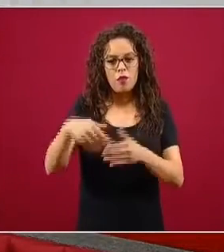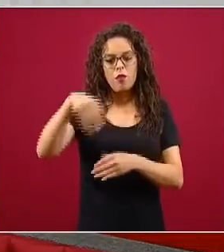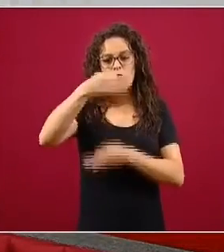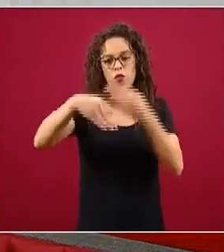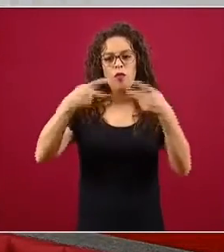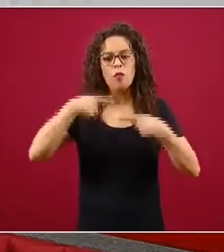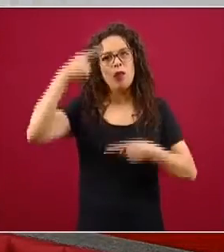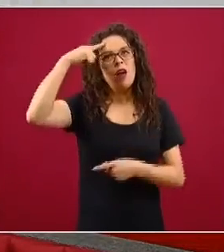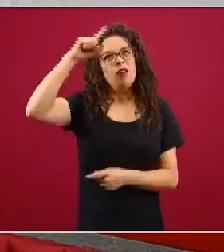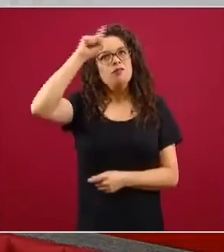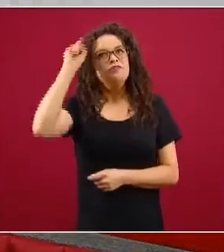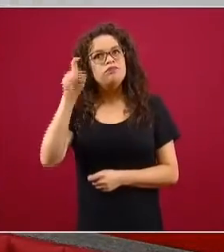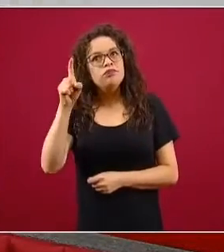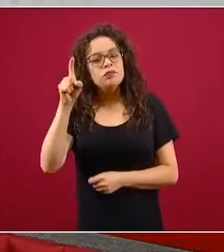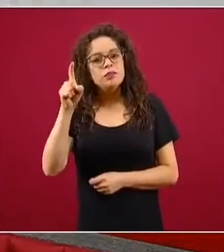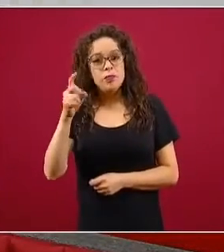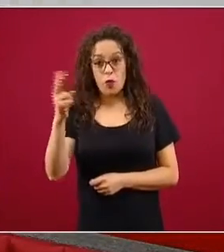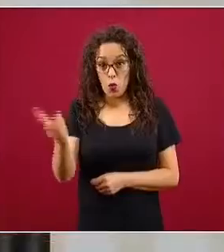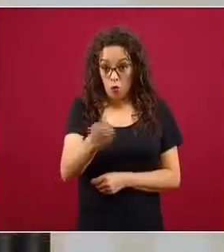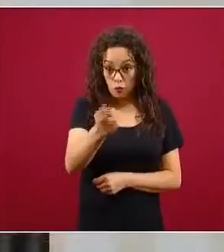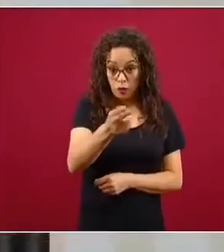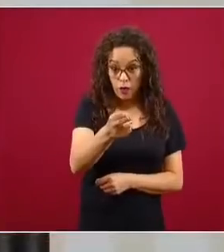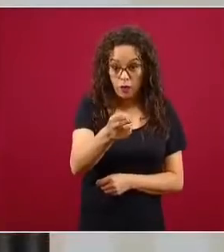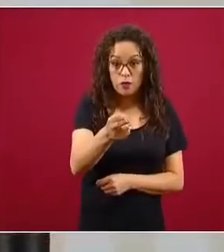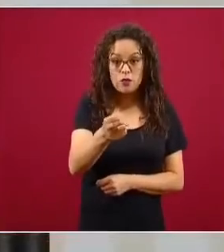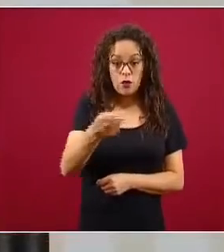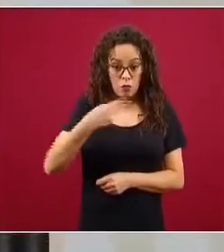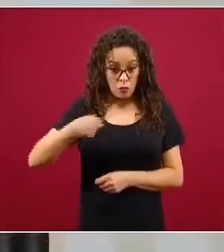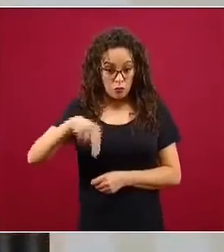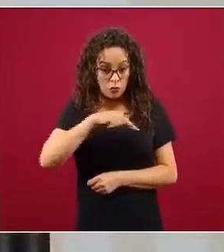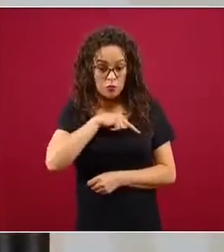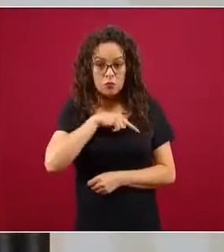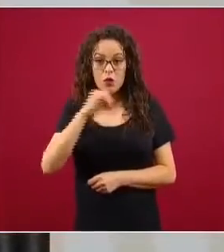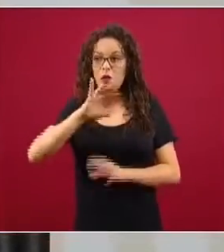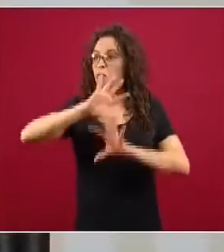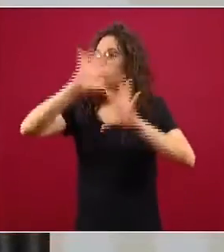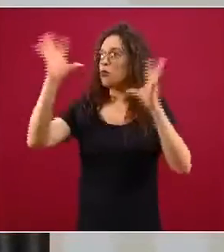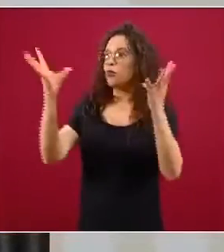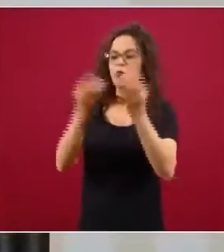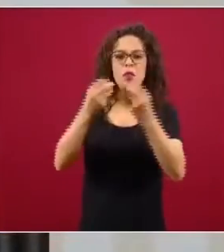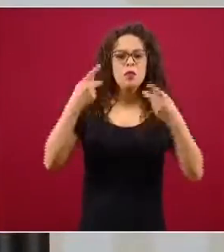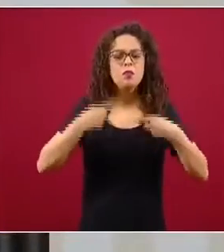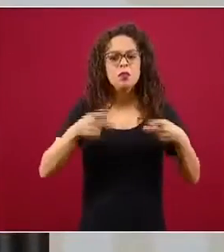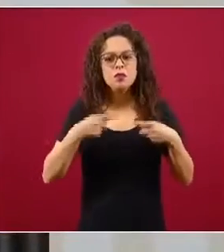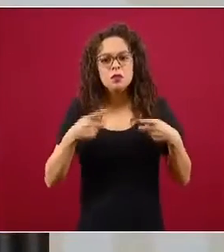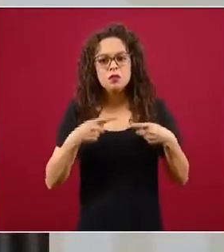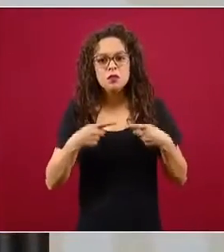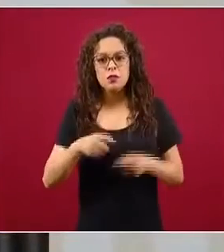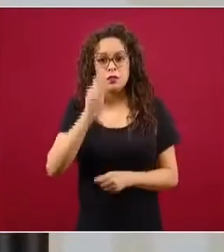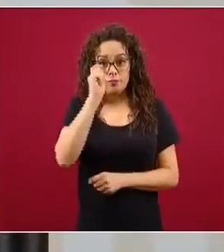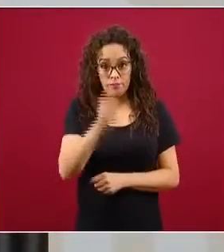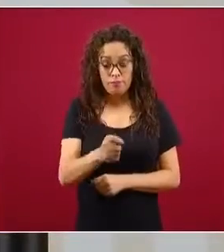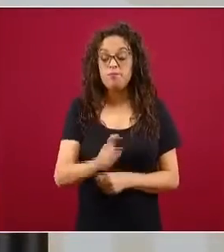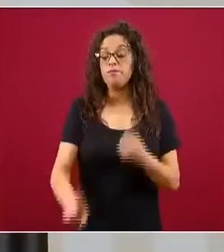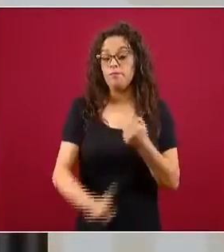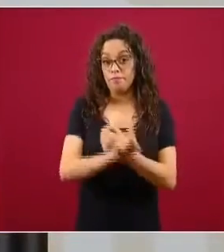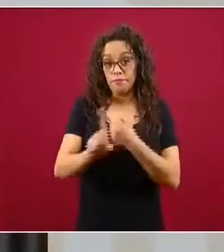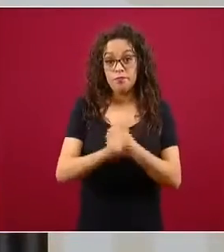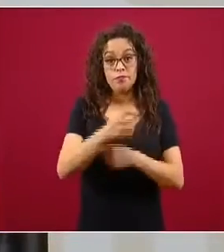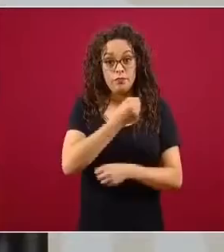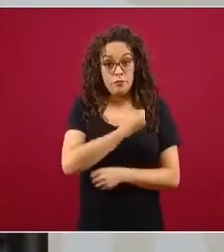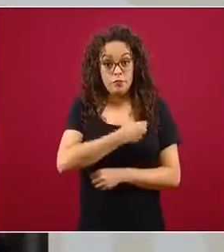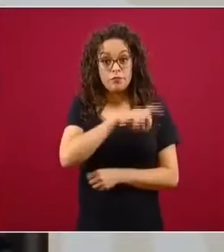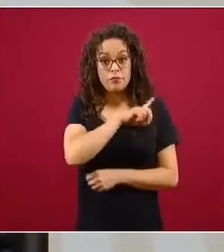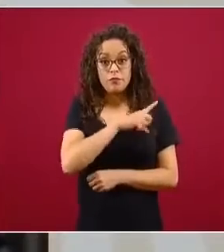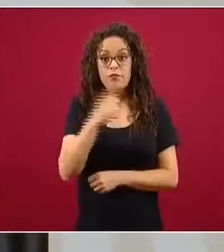comunicadoras y comunicadores, sino también la sociedad en su conjunto, que es, ante estos amplios problemas de salud,